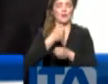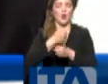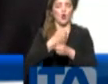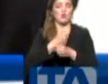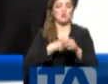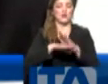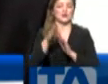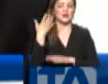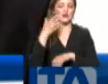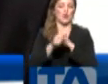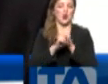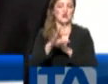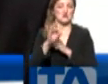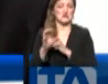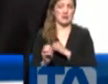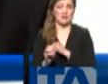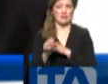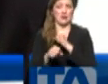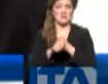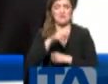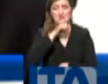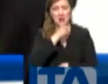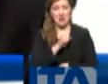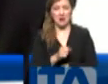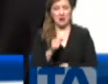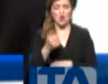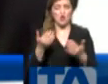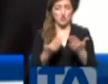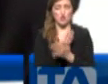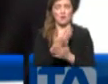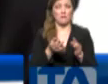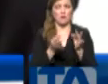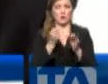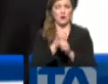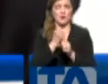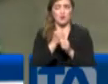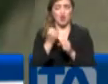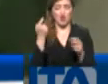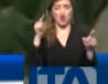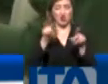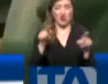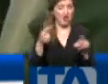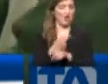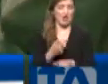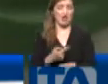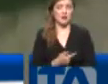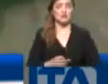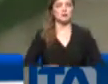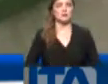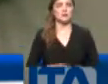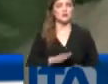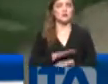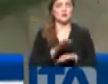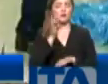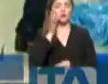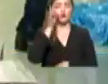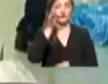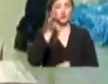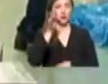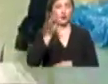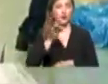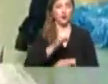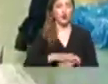80 años y que no está acorde a las nuevas formas de empleo que tenemos. Además, también se refirieron al futuro del